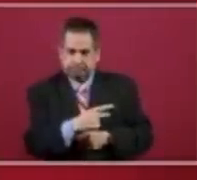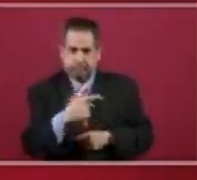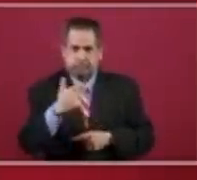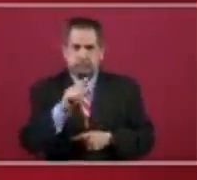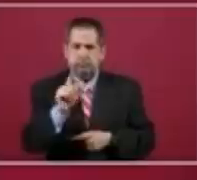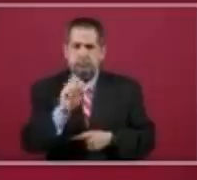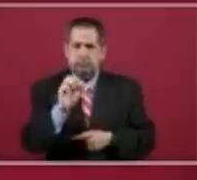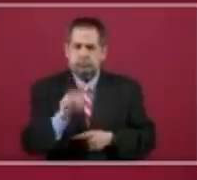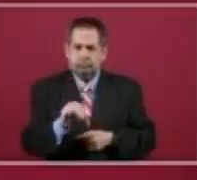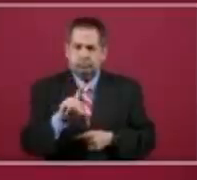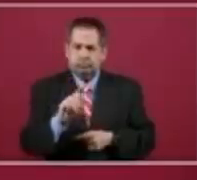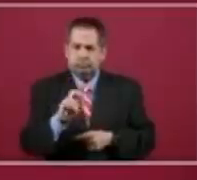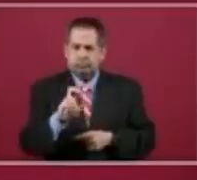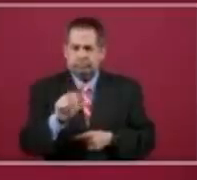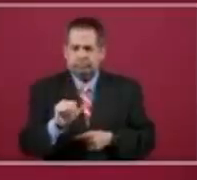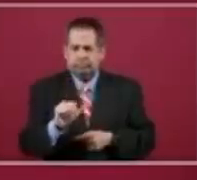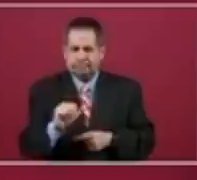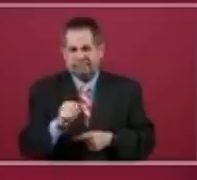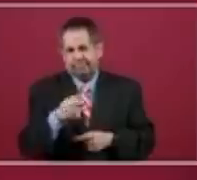Loera.